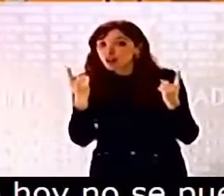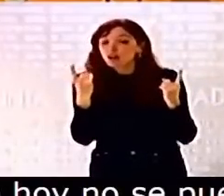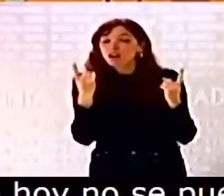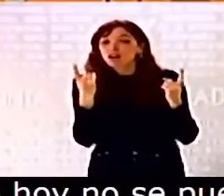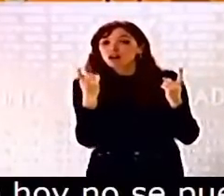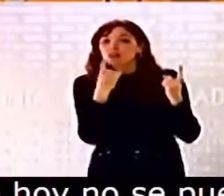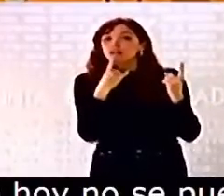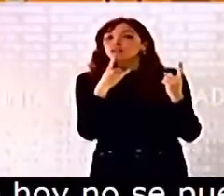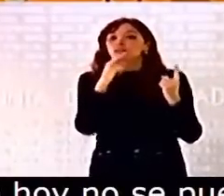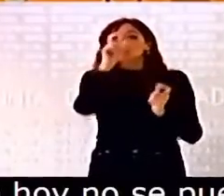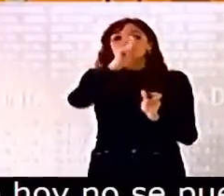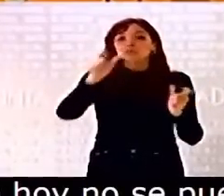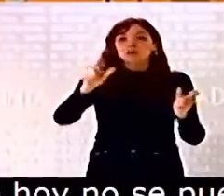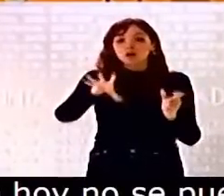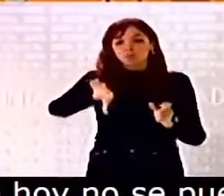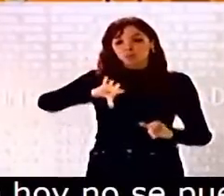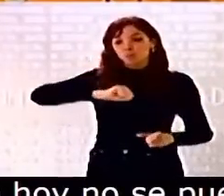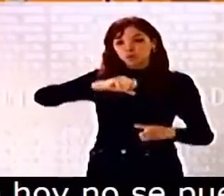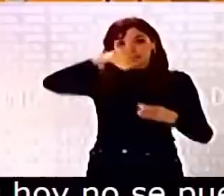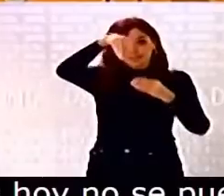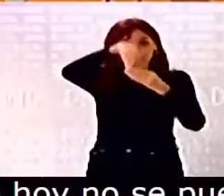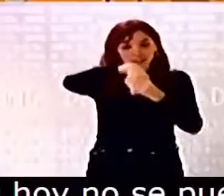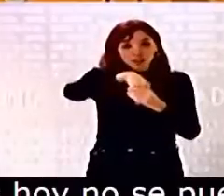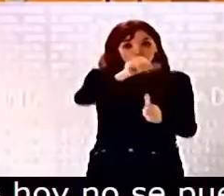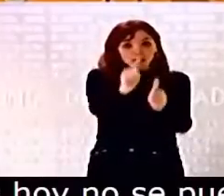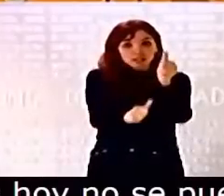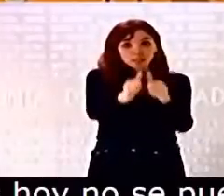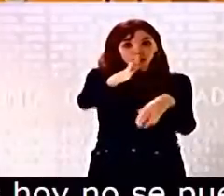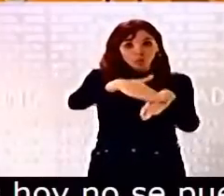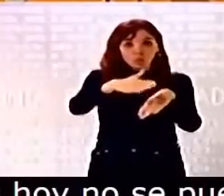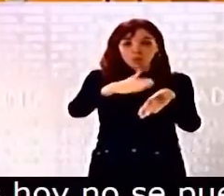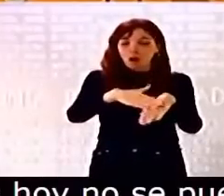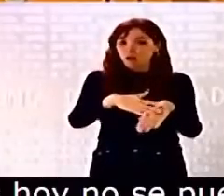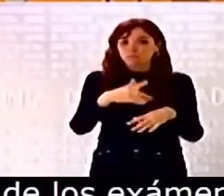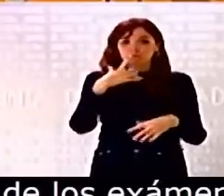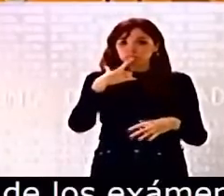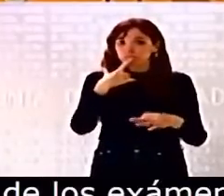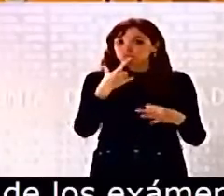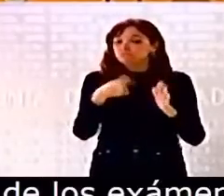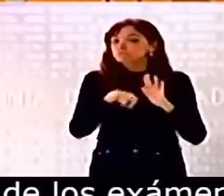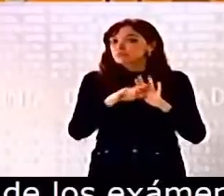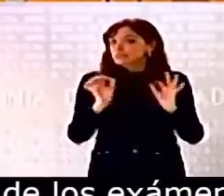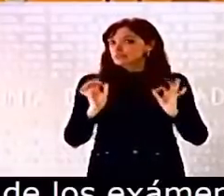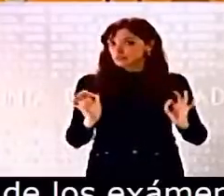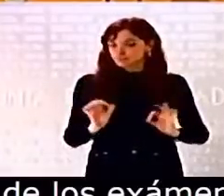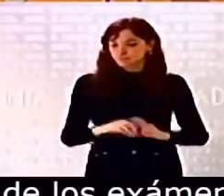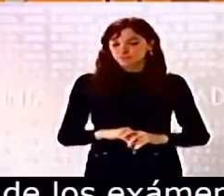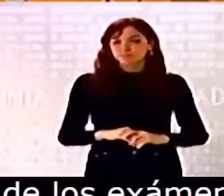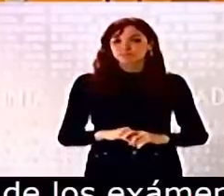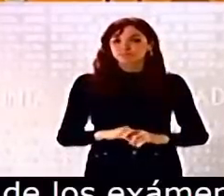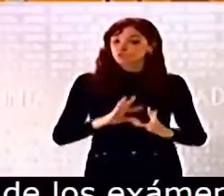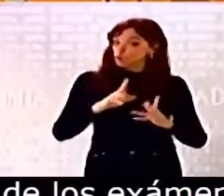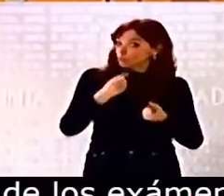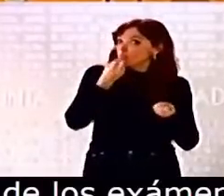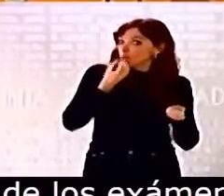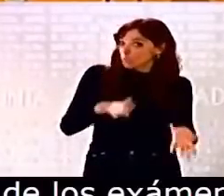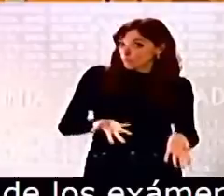el que se haya producido un contagio dentro de los exámenes presenciales de la universidad. Buena noticia.